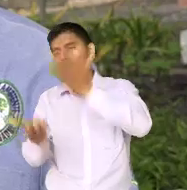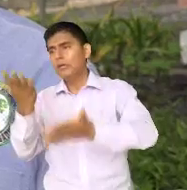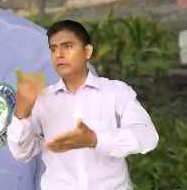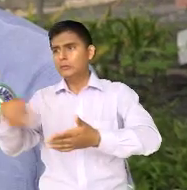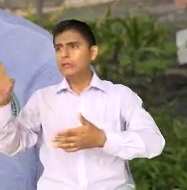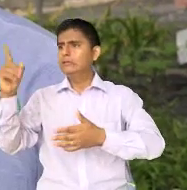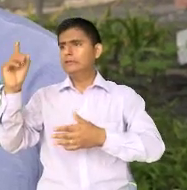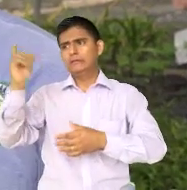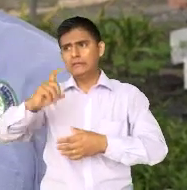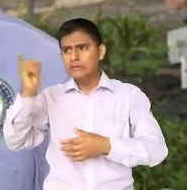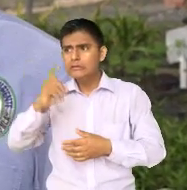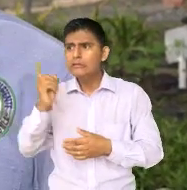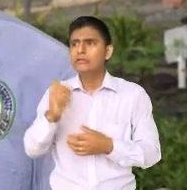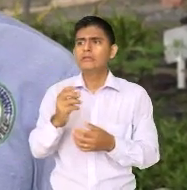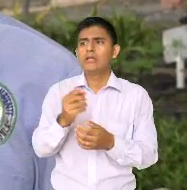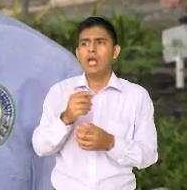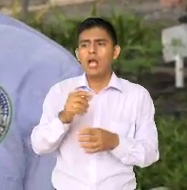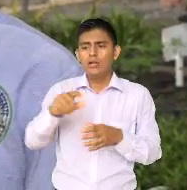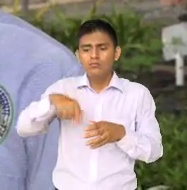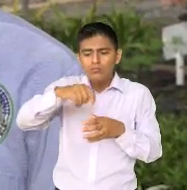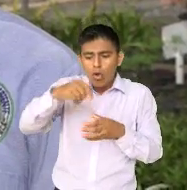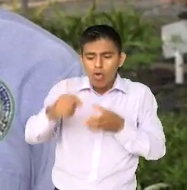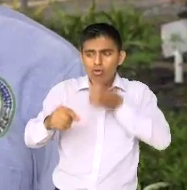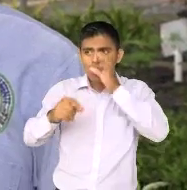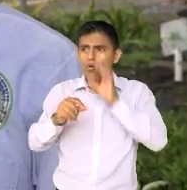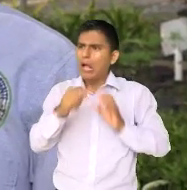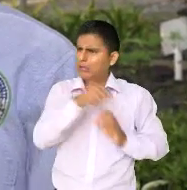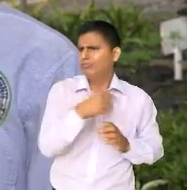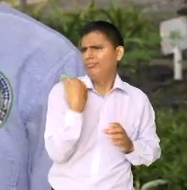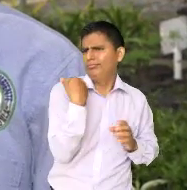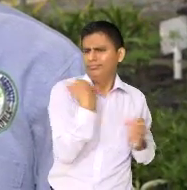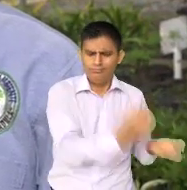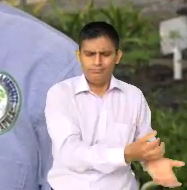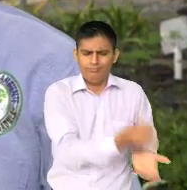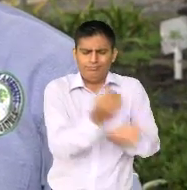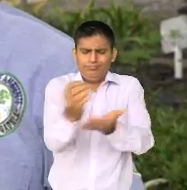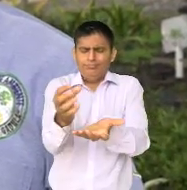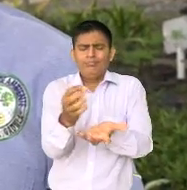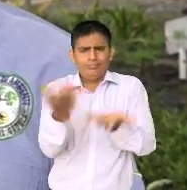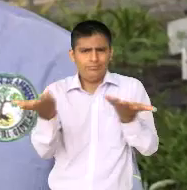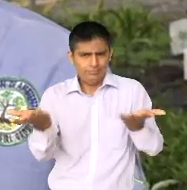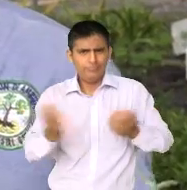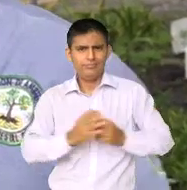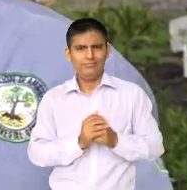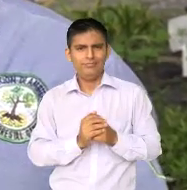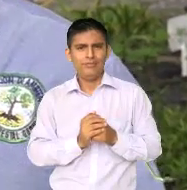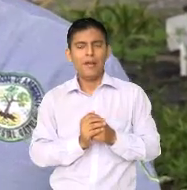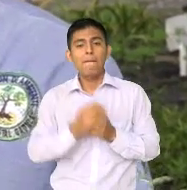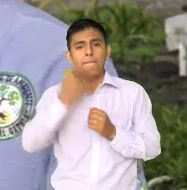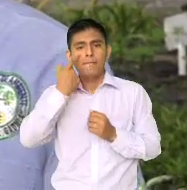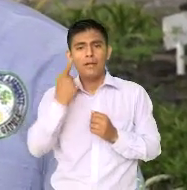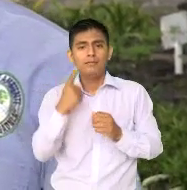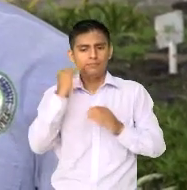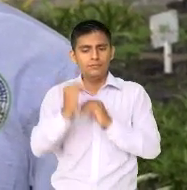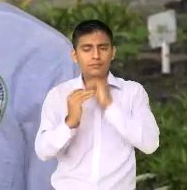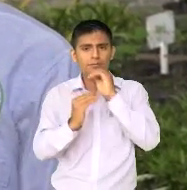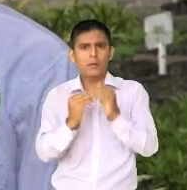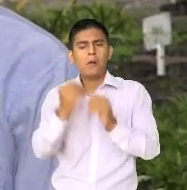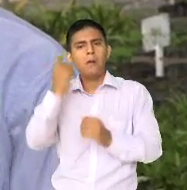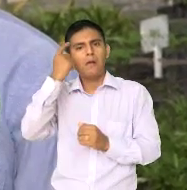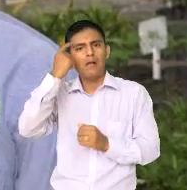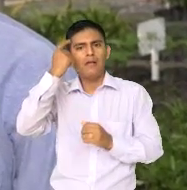de pronto en cuentas aromáticas medicinales que nosotros aquí la tenemos en una zona y el verdadero para de poder